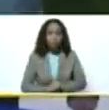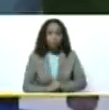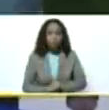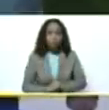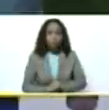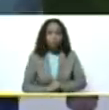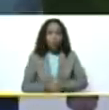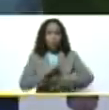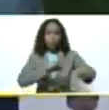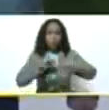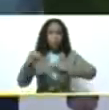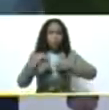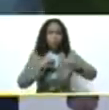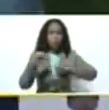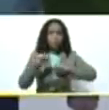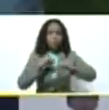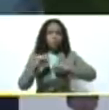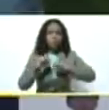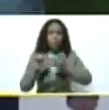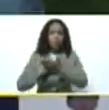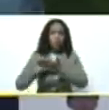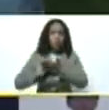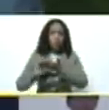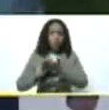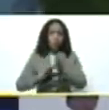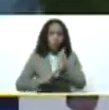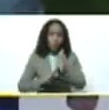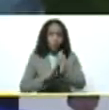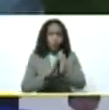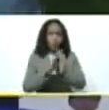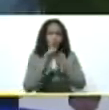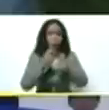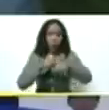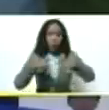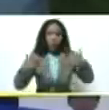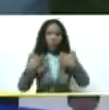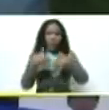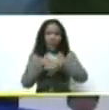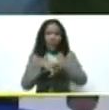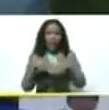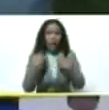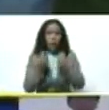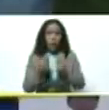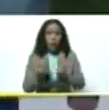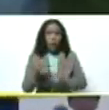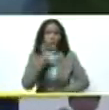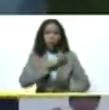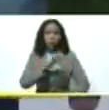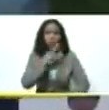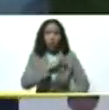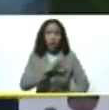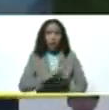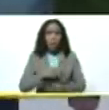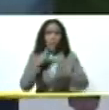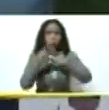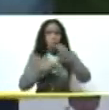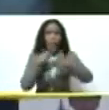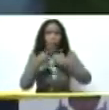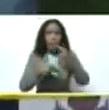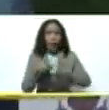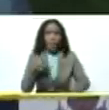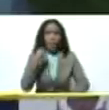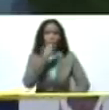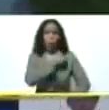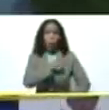en ritmo de recuperación, en clave de recuperación integral, económica, social, política,